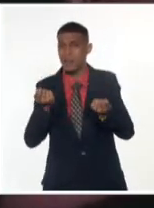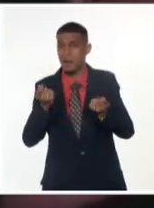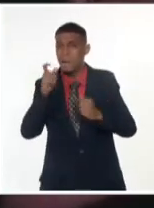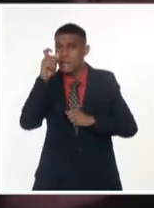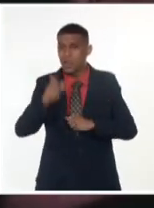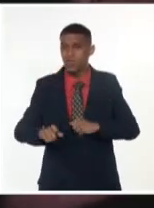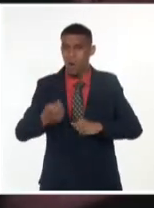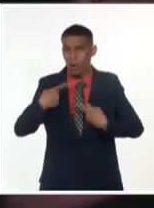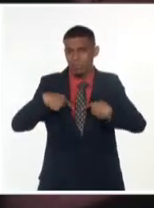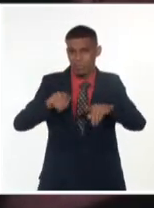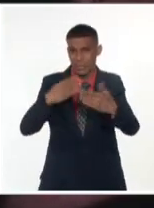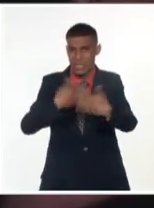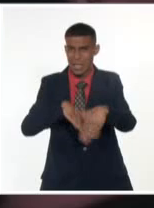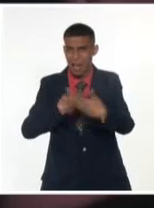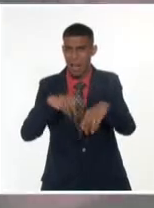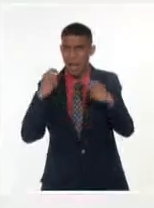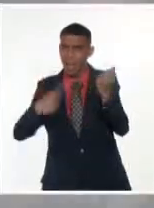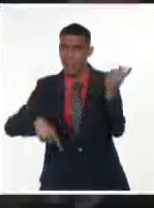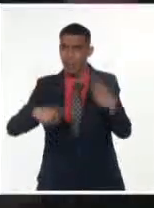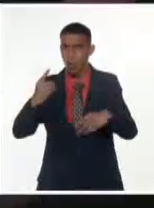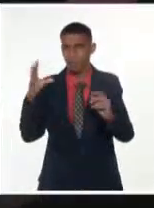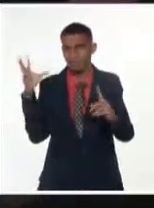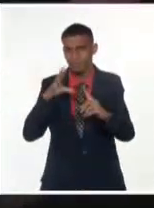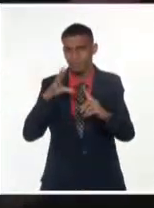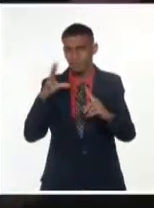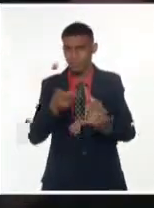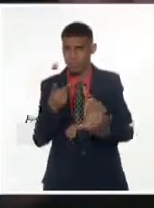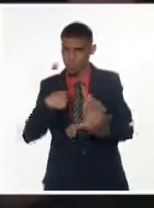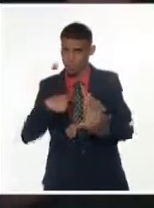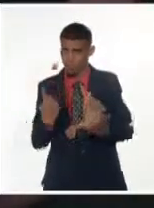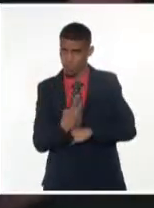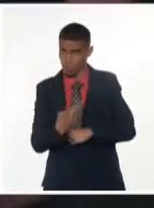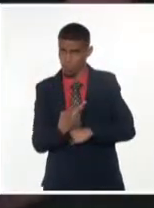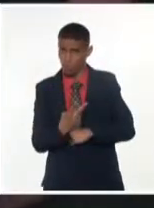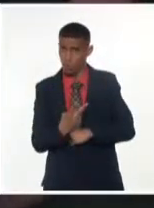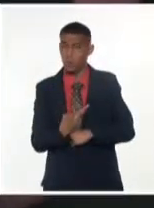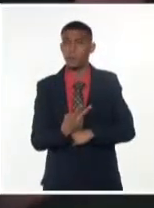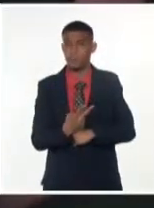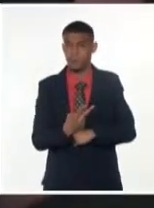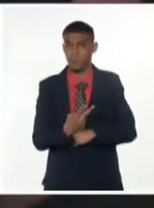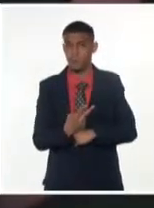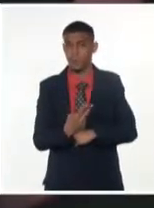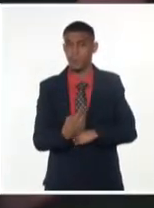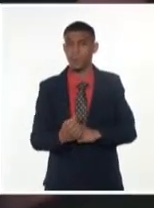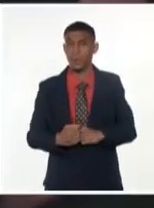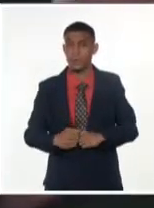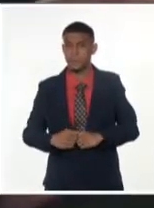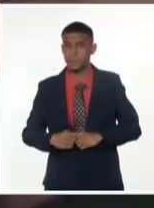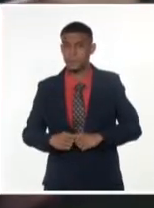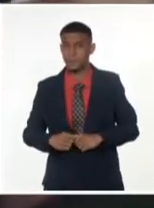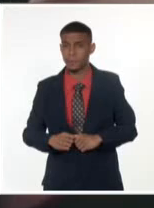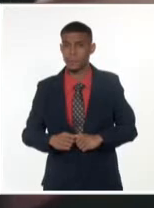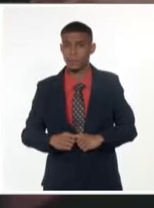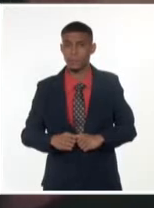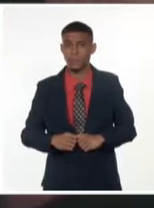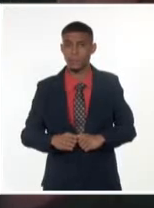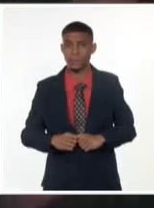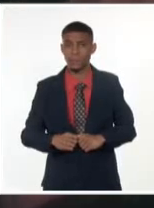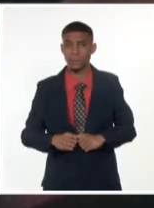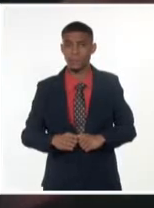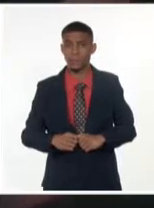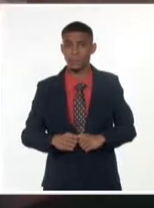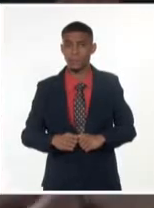caos de concierto nuestro. Realmente los medios son medios, o sea, que se